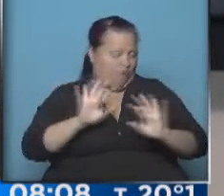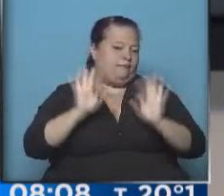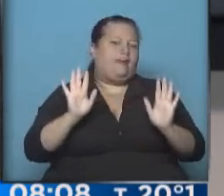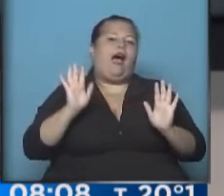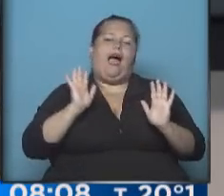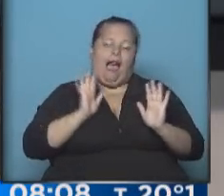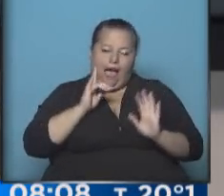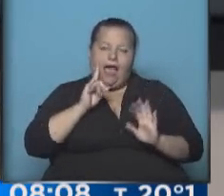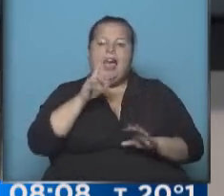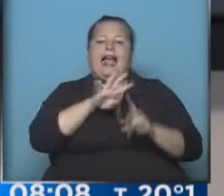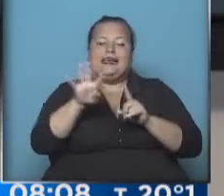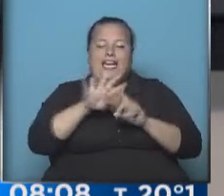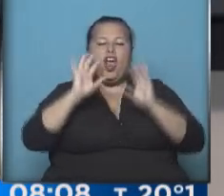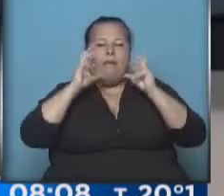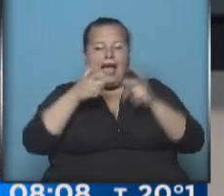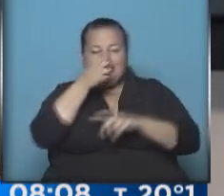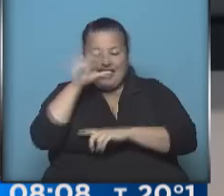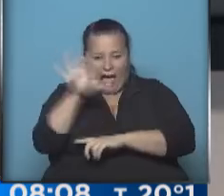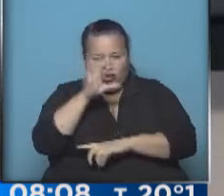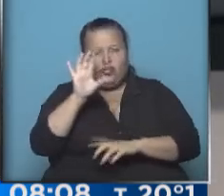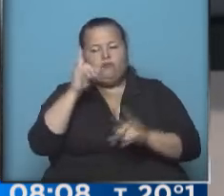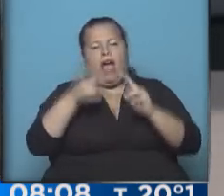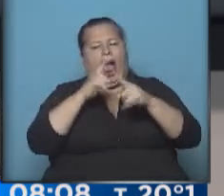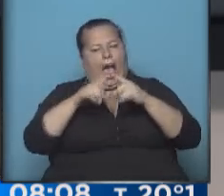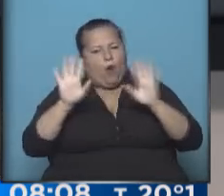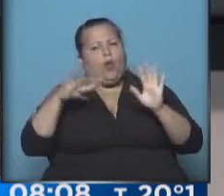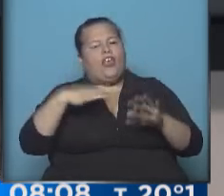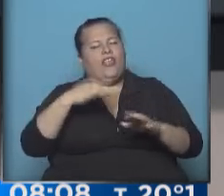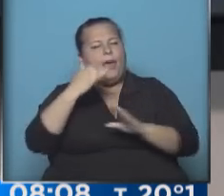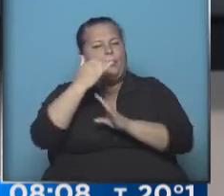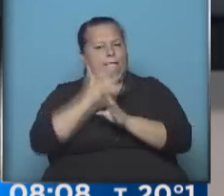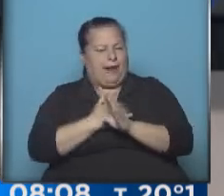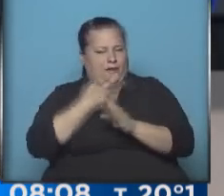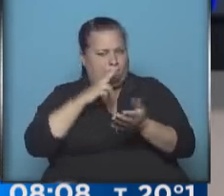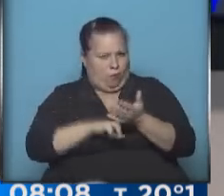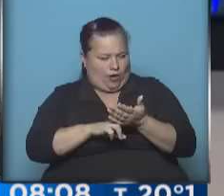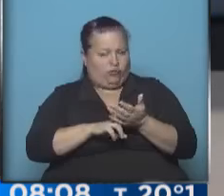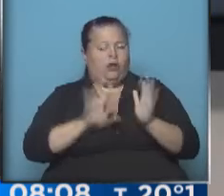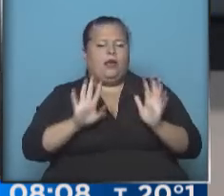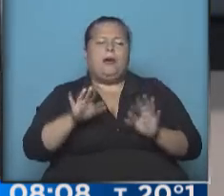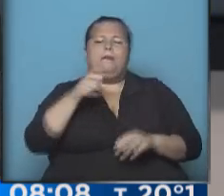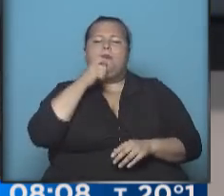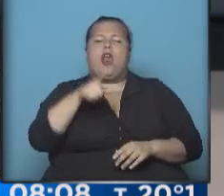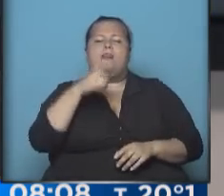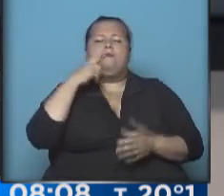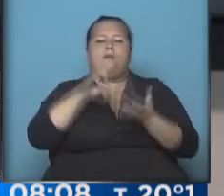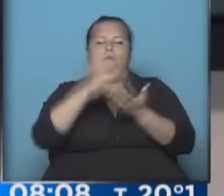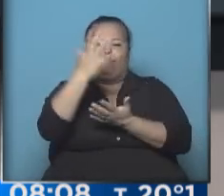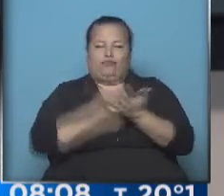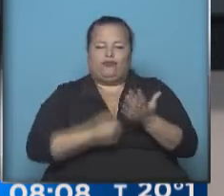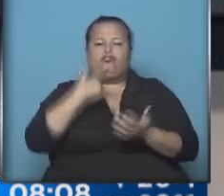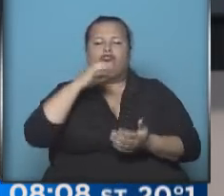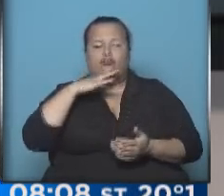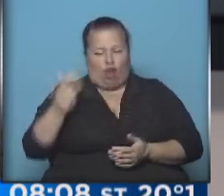digamos trigo maíz y girasol hay más o menos un acuerdo en que deberían bajarse las retenciones Ahora cuando vas a las retenciones a la hoja